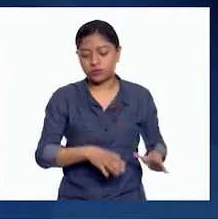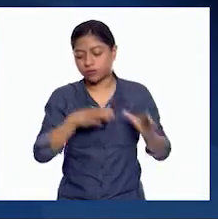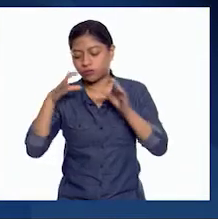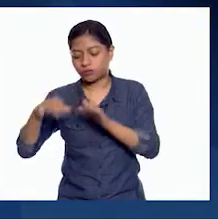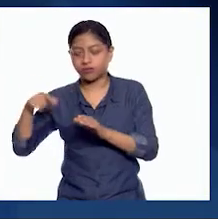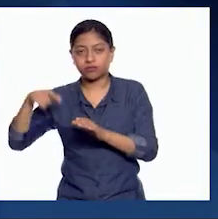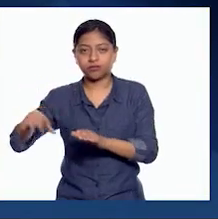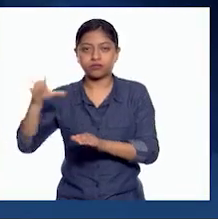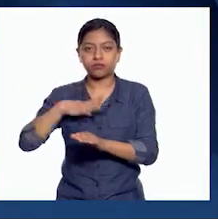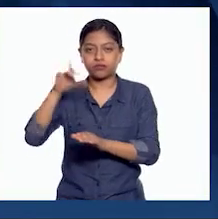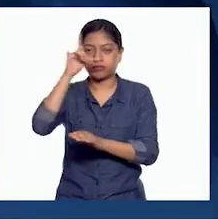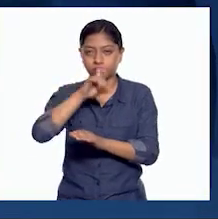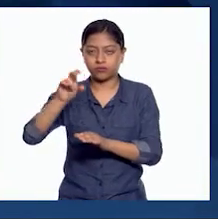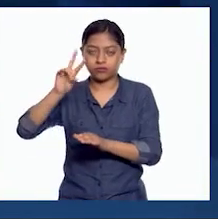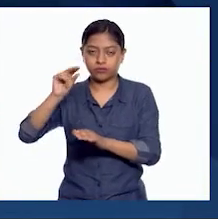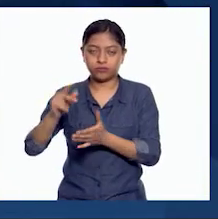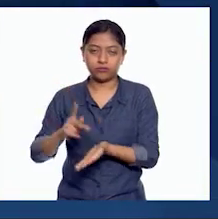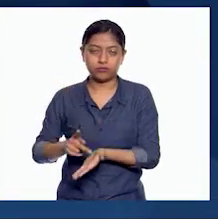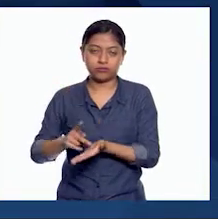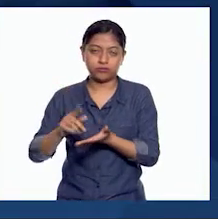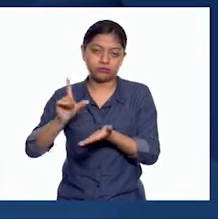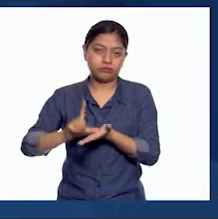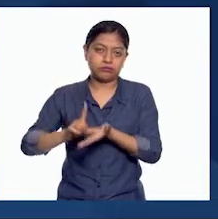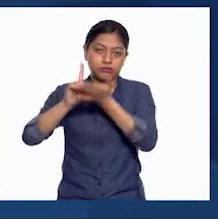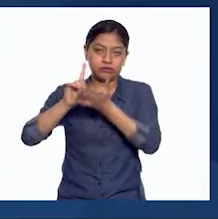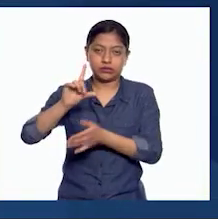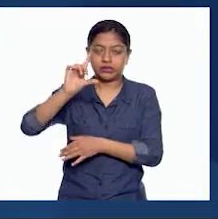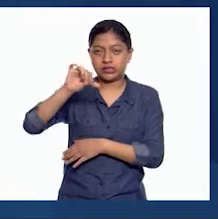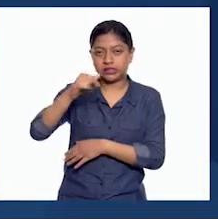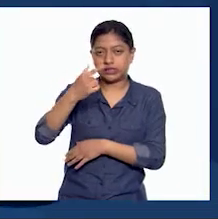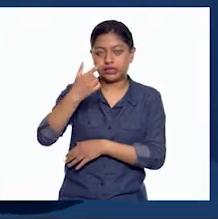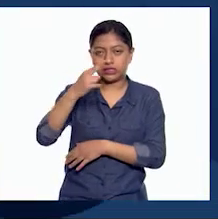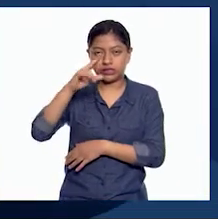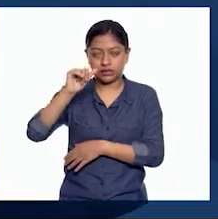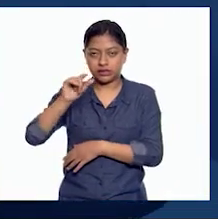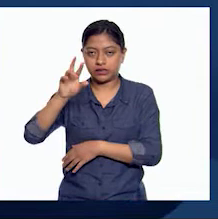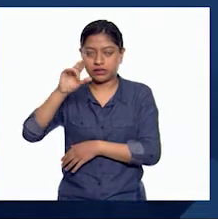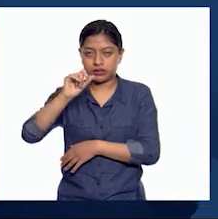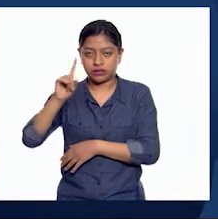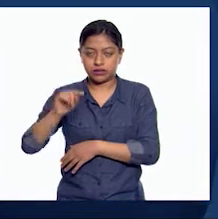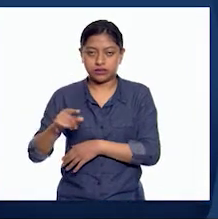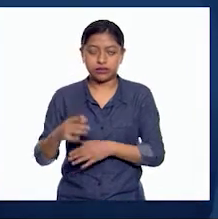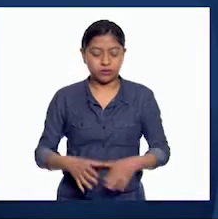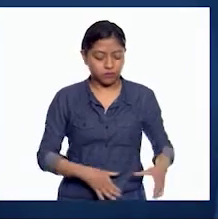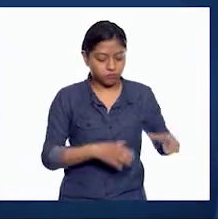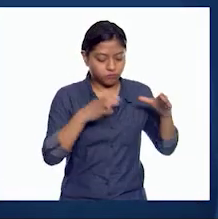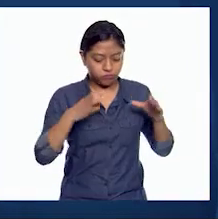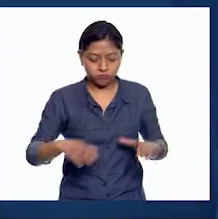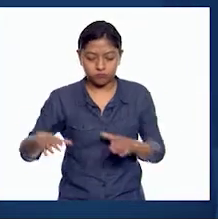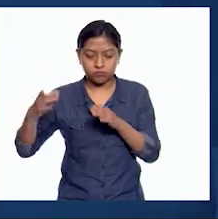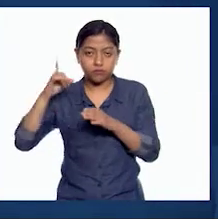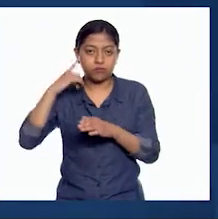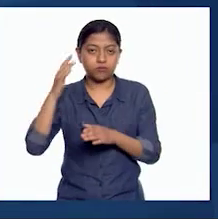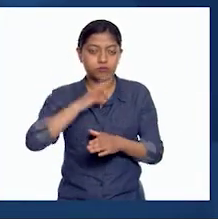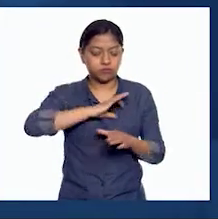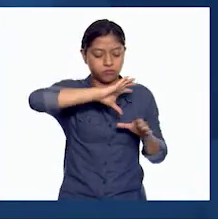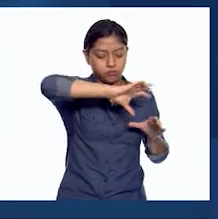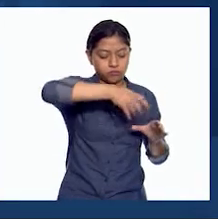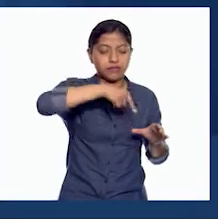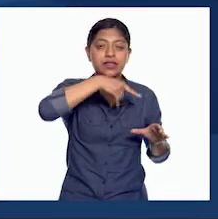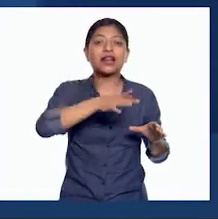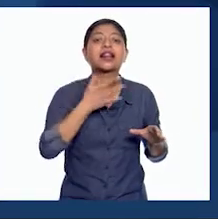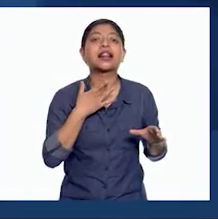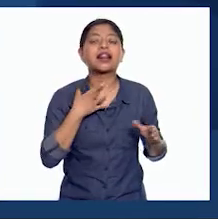180 litros de aguarrás. Se decidió mandar a hacer varios garrafones del mismo tamaño y capacidad para envasar tanto el